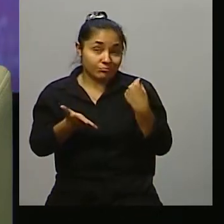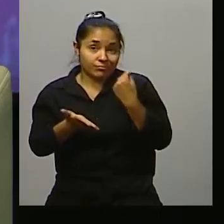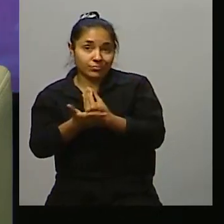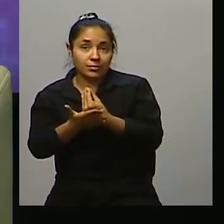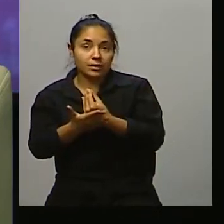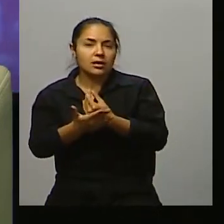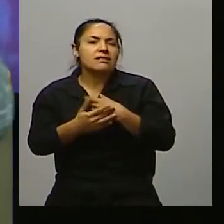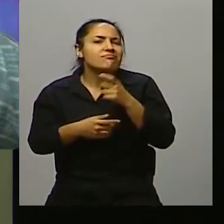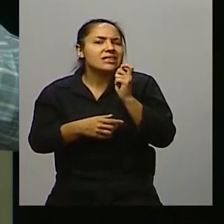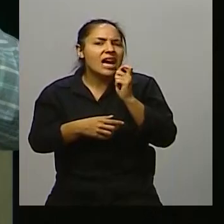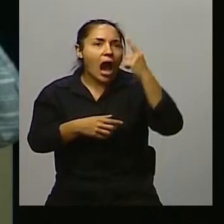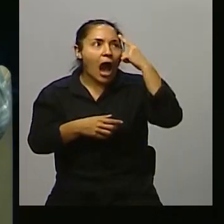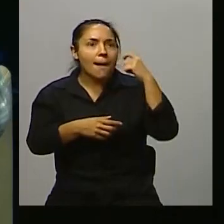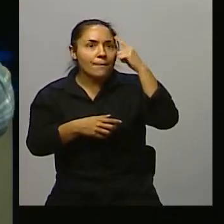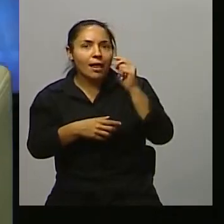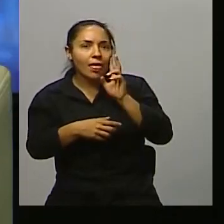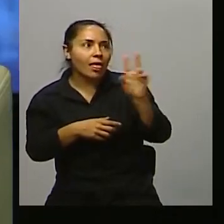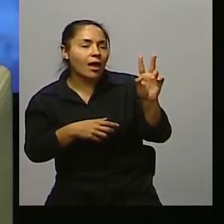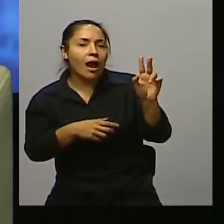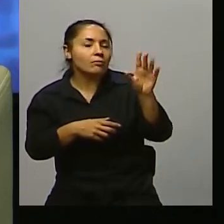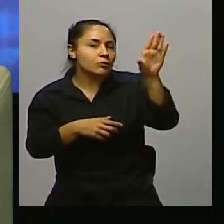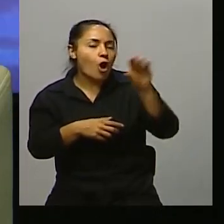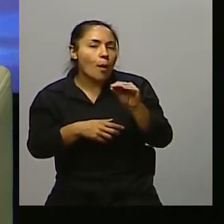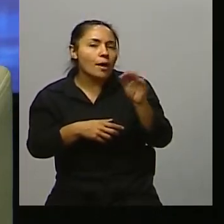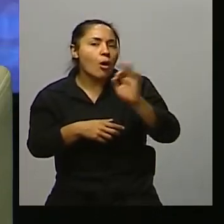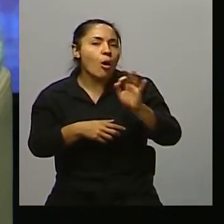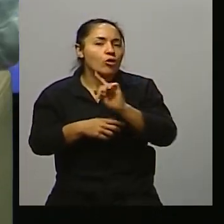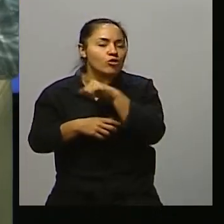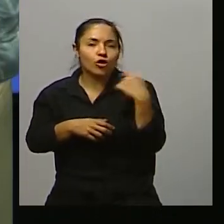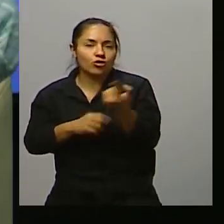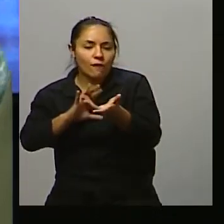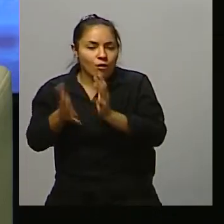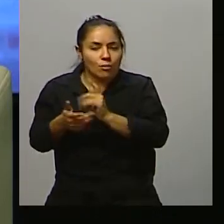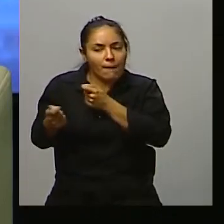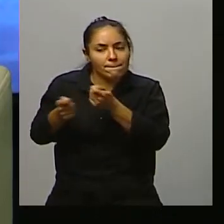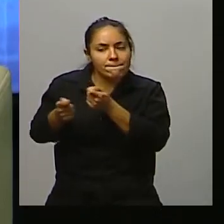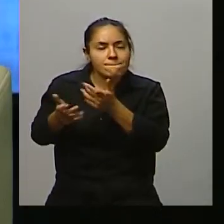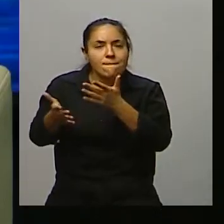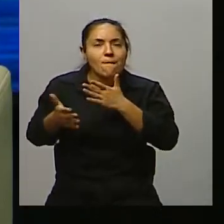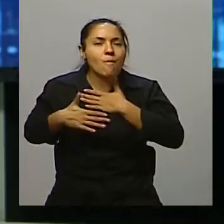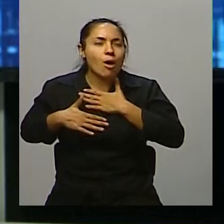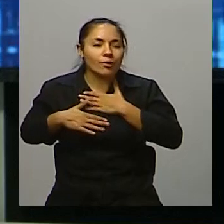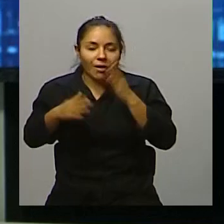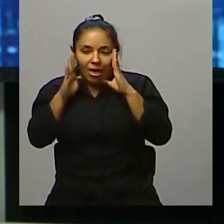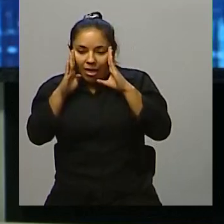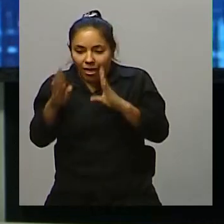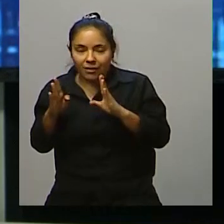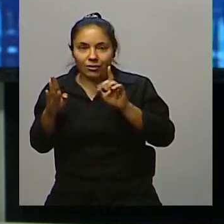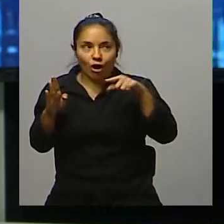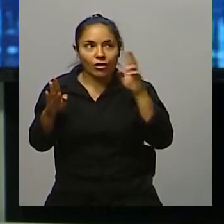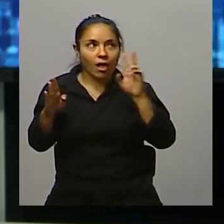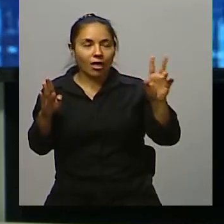conviene aprender? ¿De cuál de los que están alrededor? ¿O tenemos que hacer nuestro propio sistema sin mirar a nadie? No tiene ningún